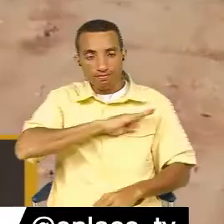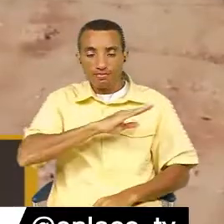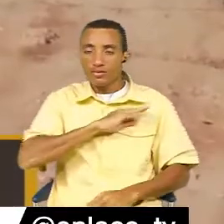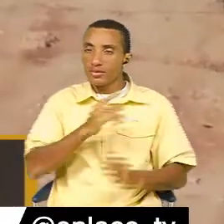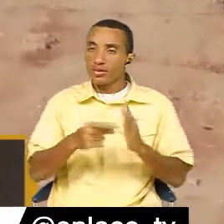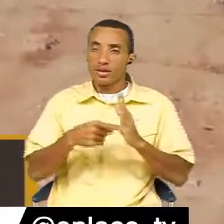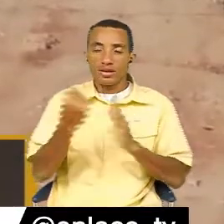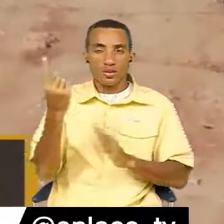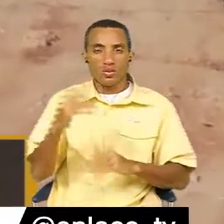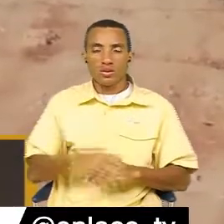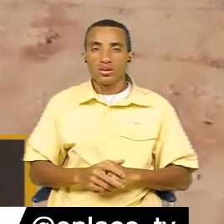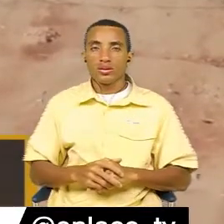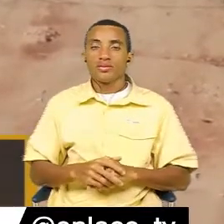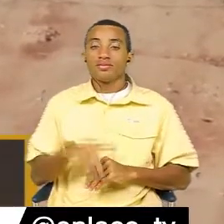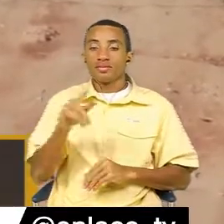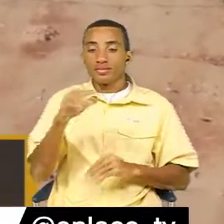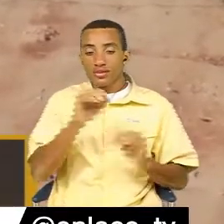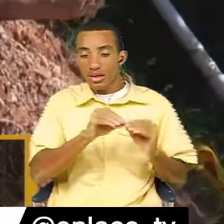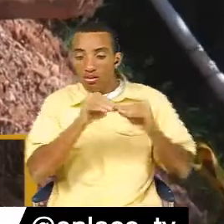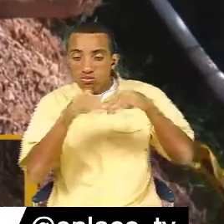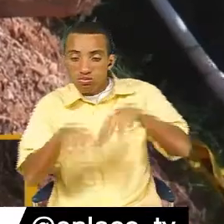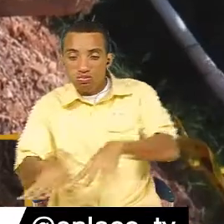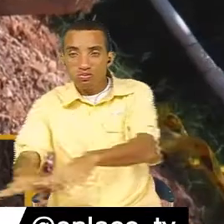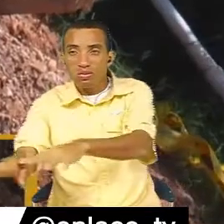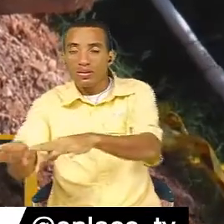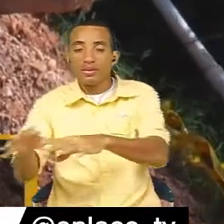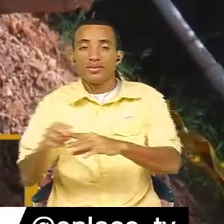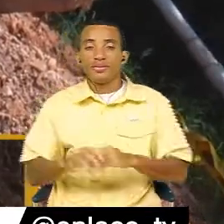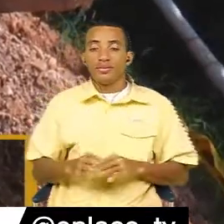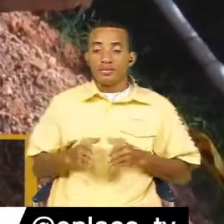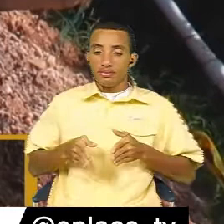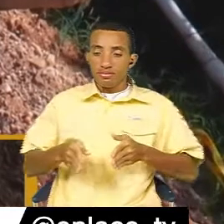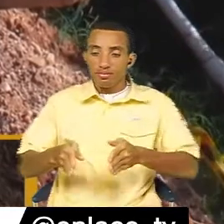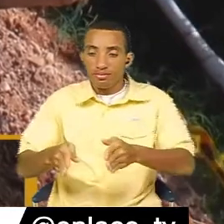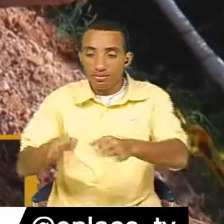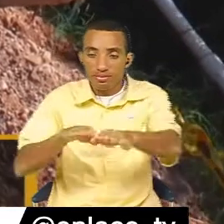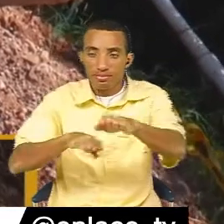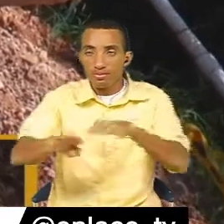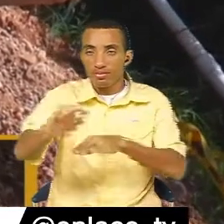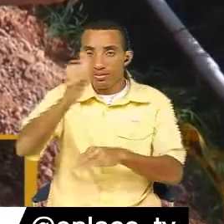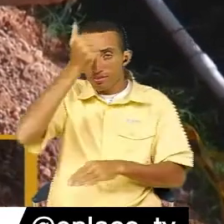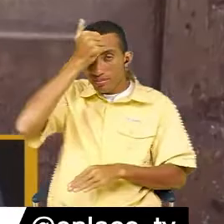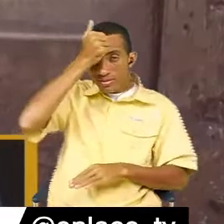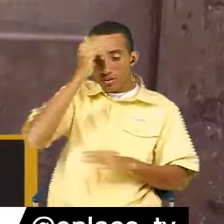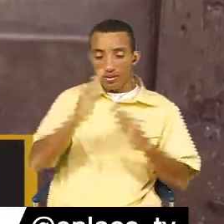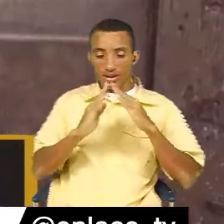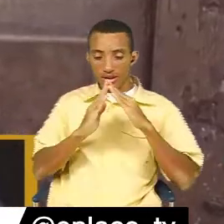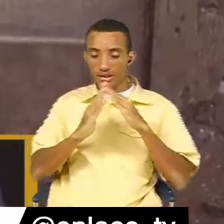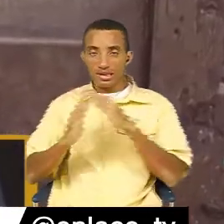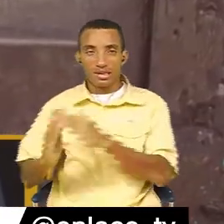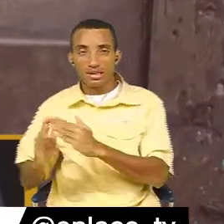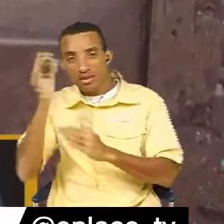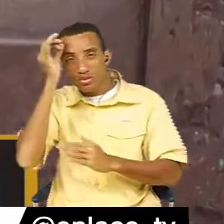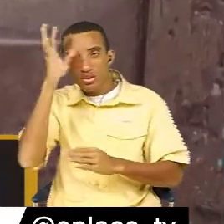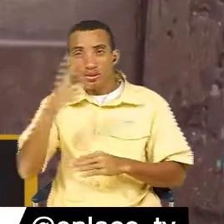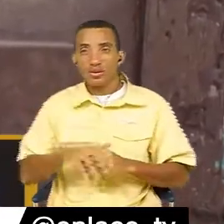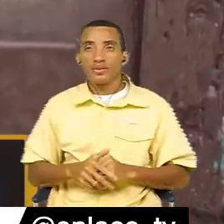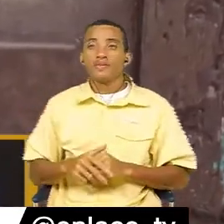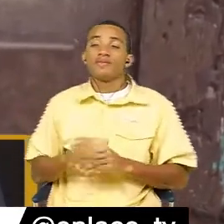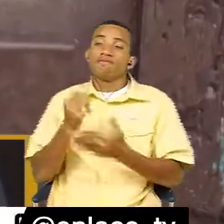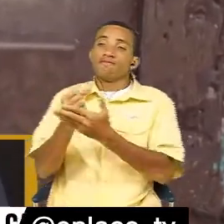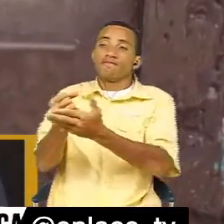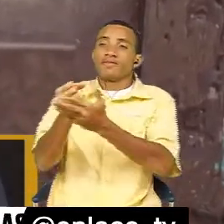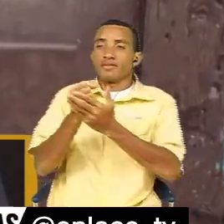urgente para evitar que la erosión se lleve una vía principal y una vivienda. Echen una miradita para acá, necesitamos la ayuda